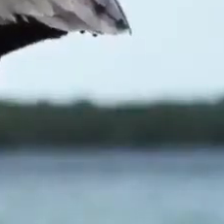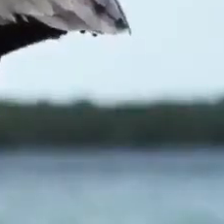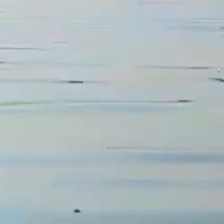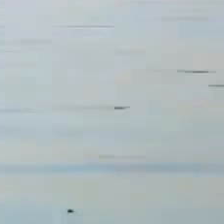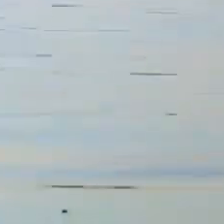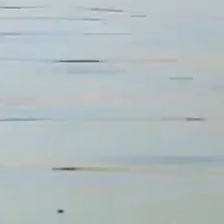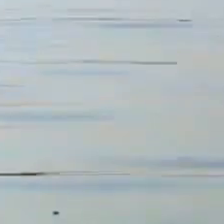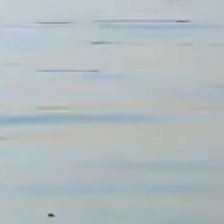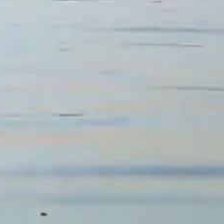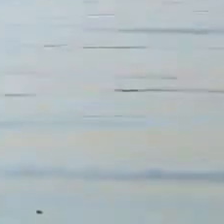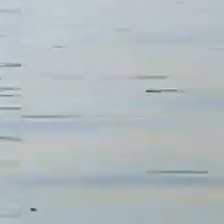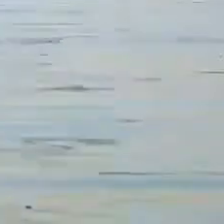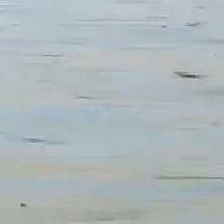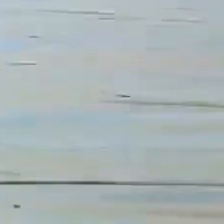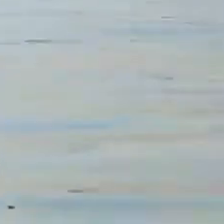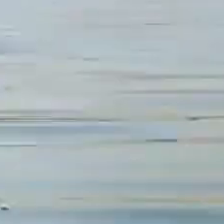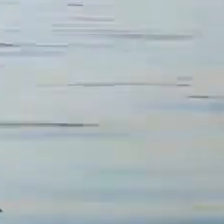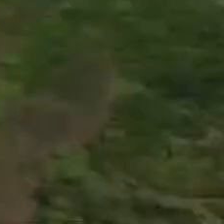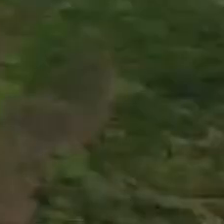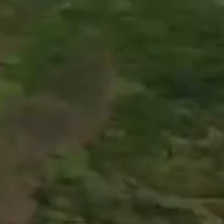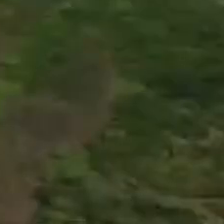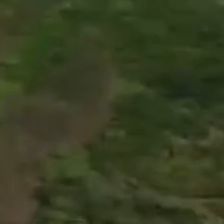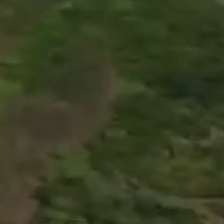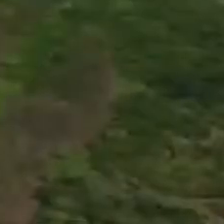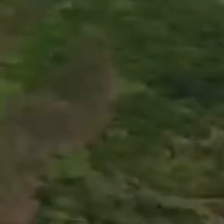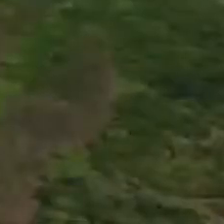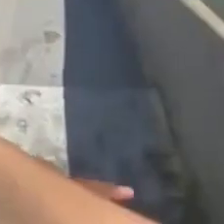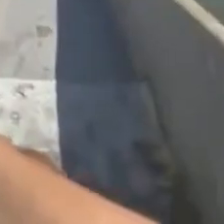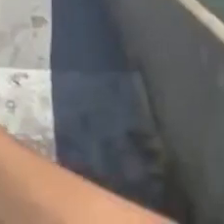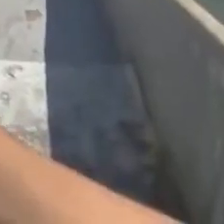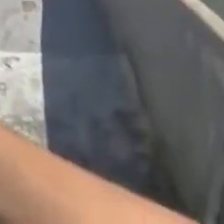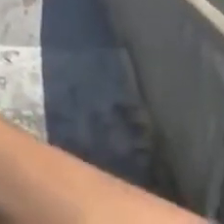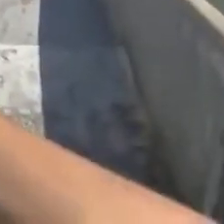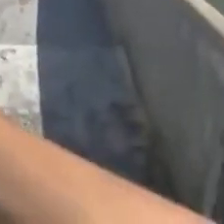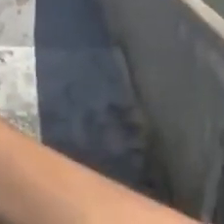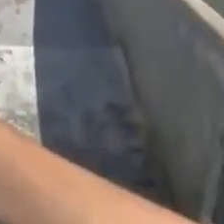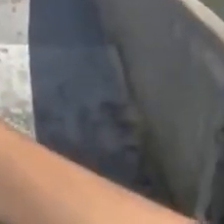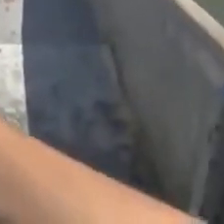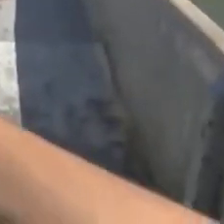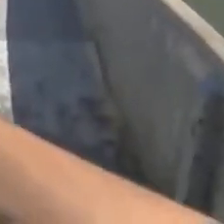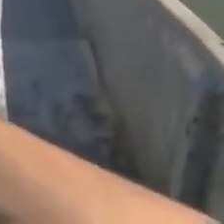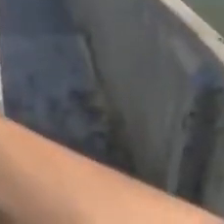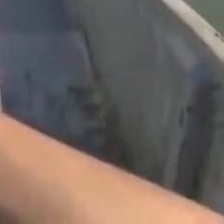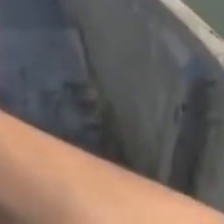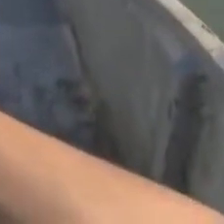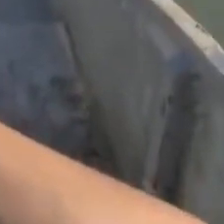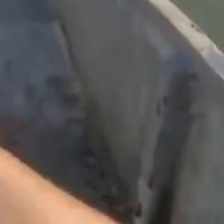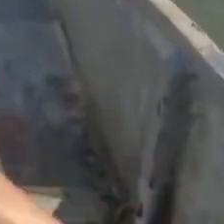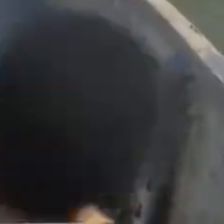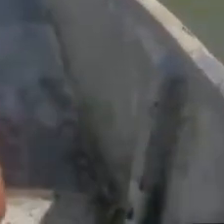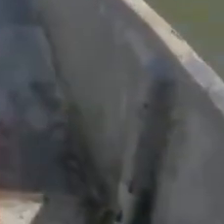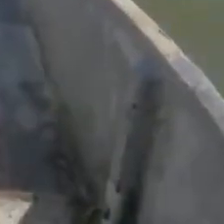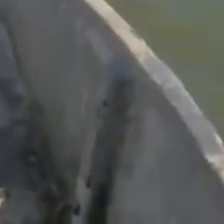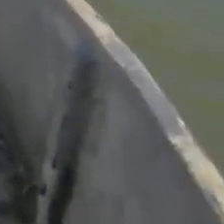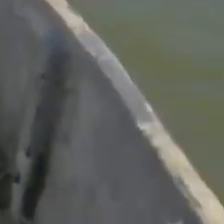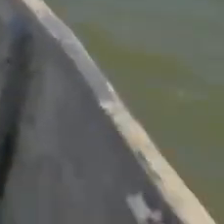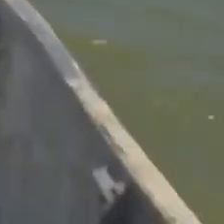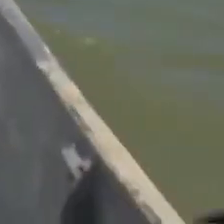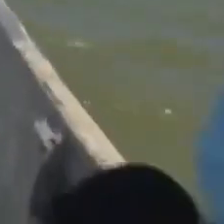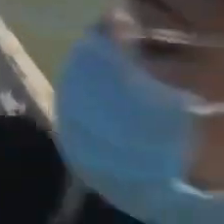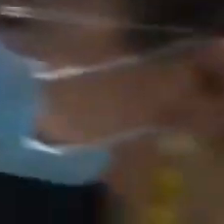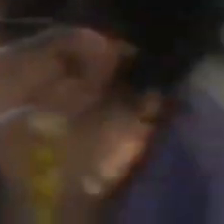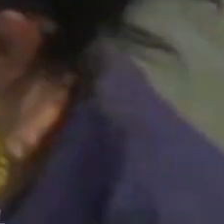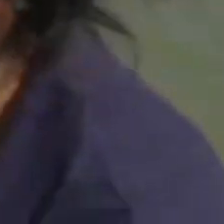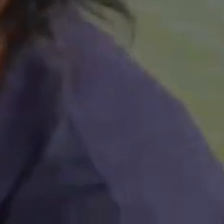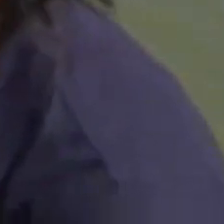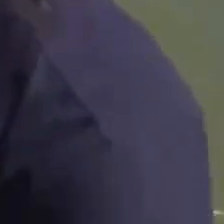internacional, para que se den cuenta todo el ecosistema de la ciénaga Mallorquín y especialmente el paisaje que nos rodea a nosotros. Así es, señor